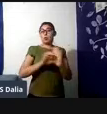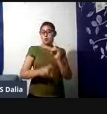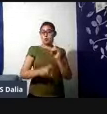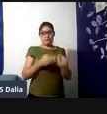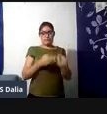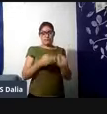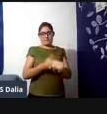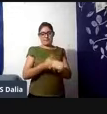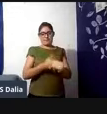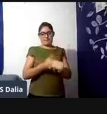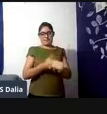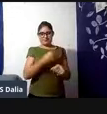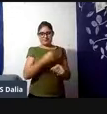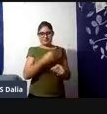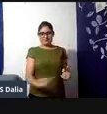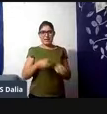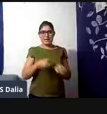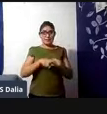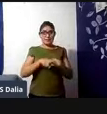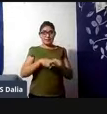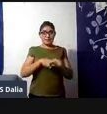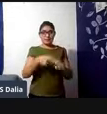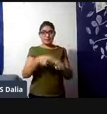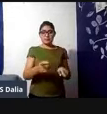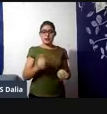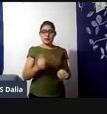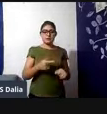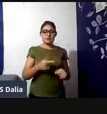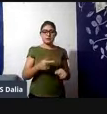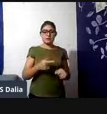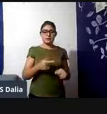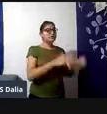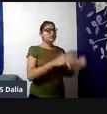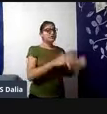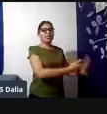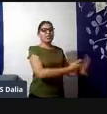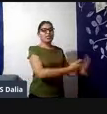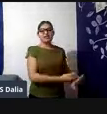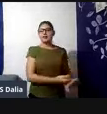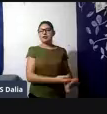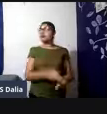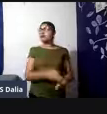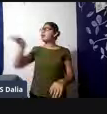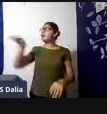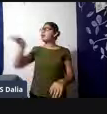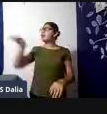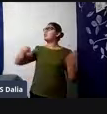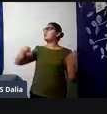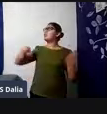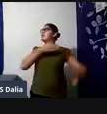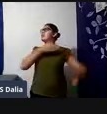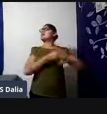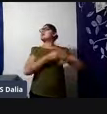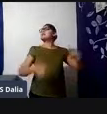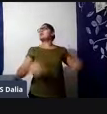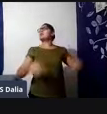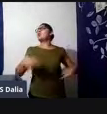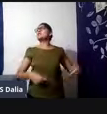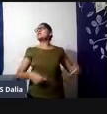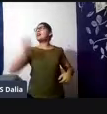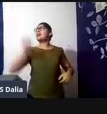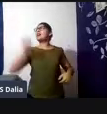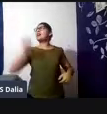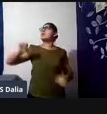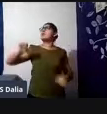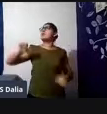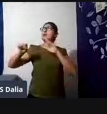al otro con sus papás, con la, o sea, por ejemplo, que yo diga, me está molestando, me hizo no sé qué y no sé qué, y yo sé que no me hizo nada.